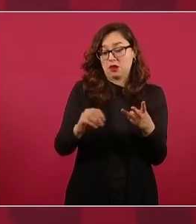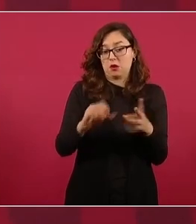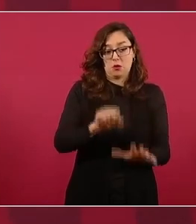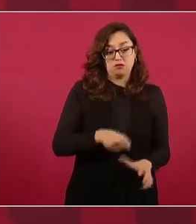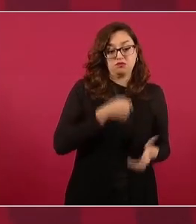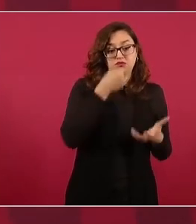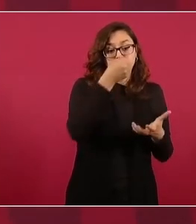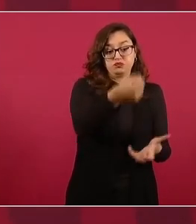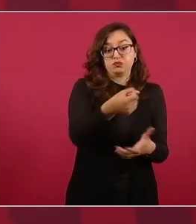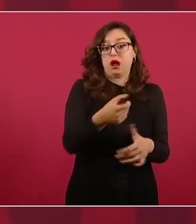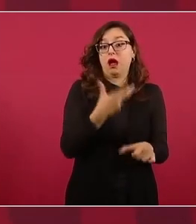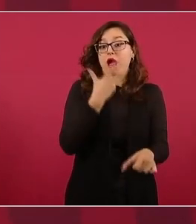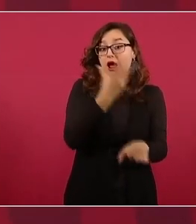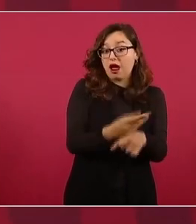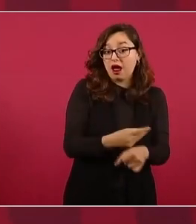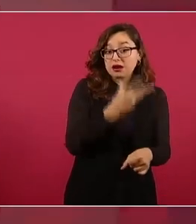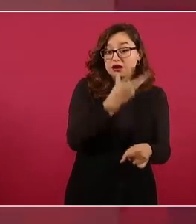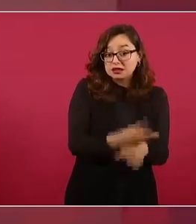Y al final,